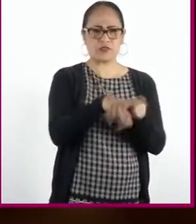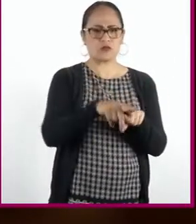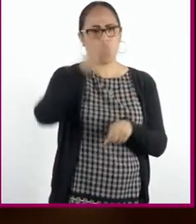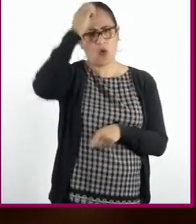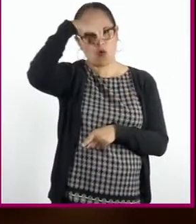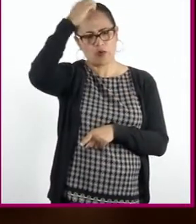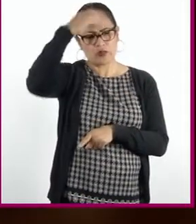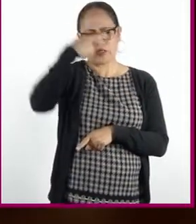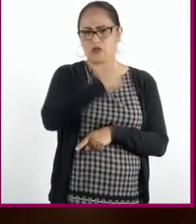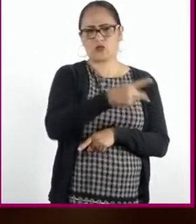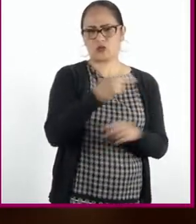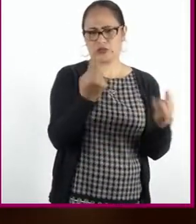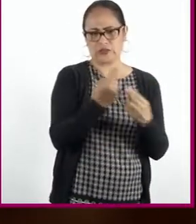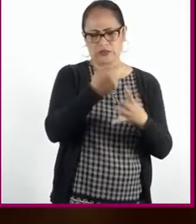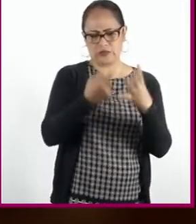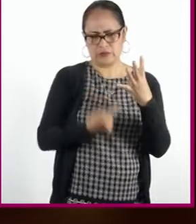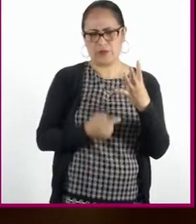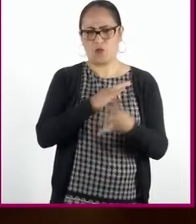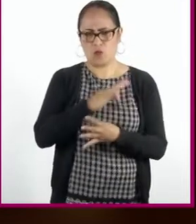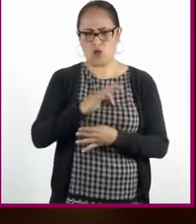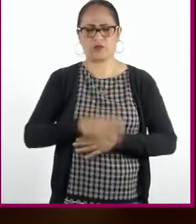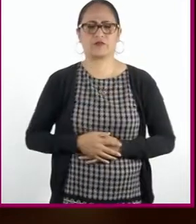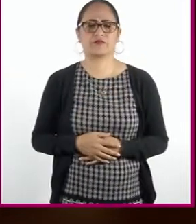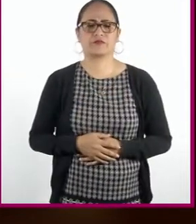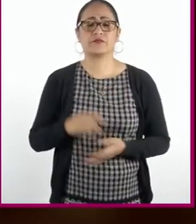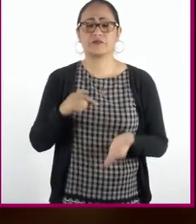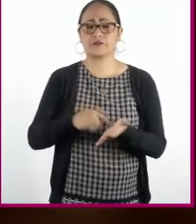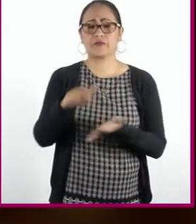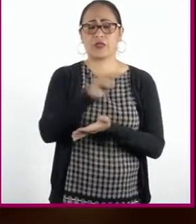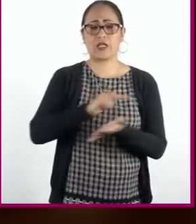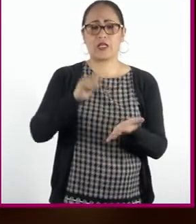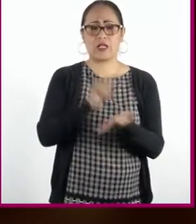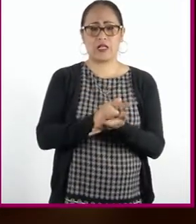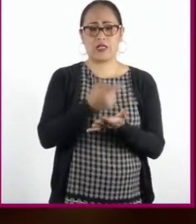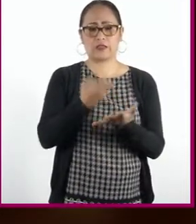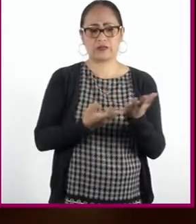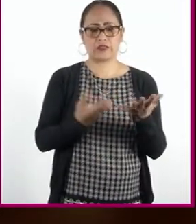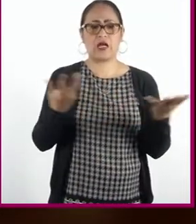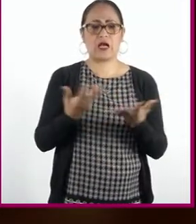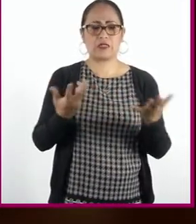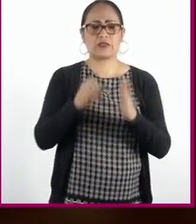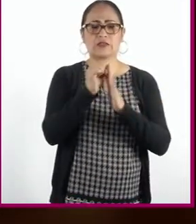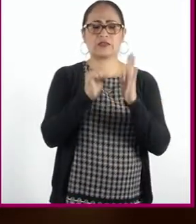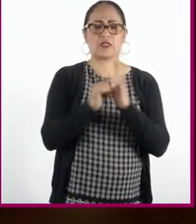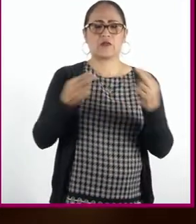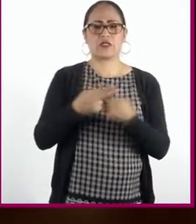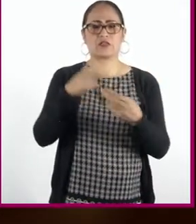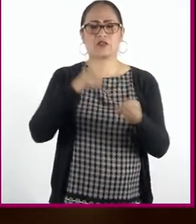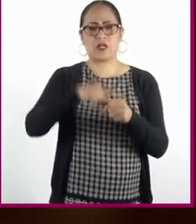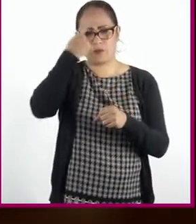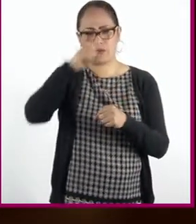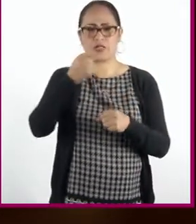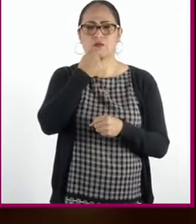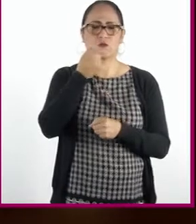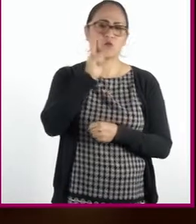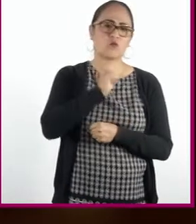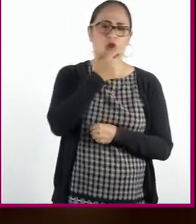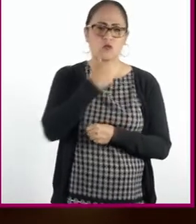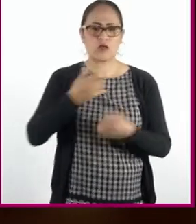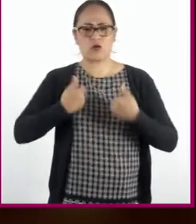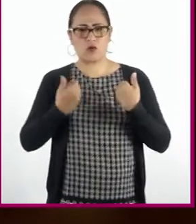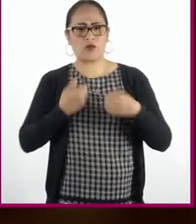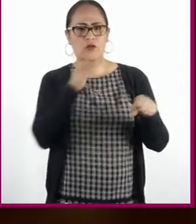mejor para ellos. Como parte de la ley, se crea el Sistema Nacional de Protección de los Derechos de Niñas, Niños y